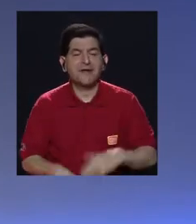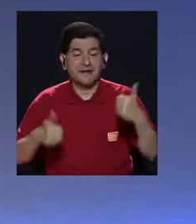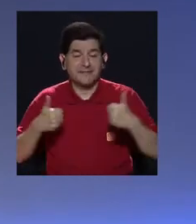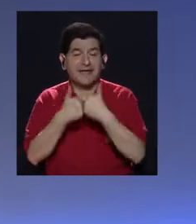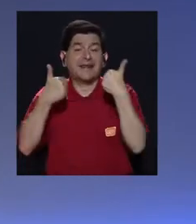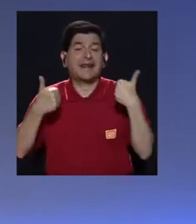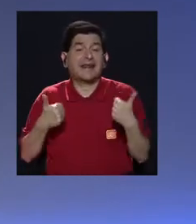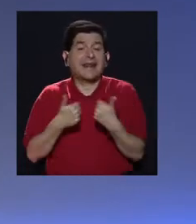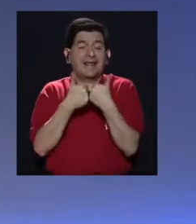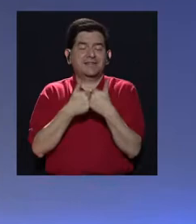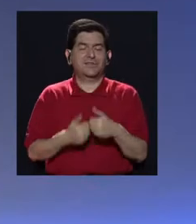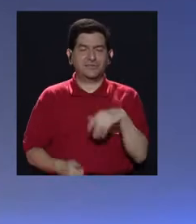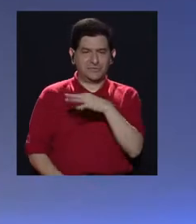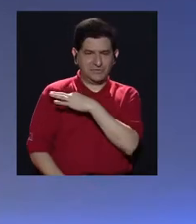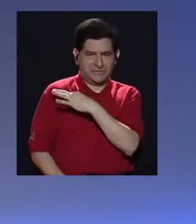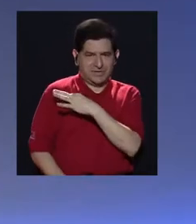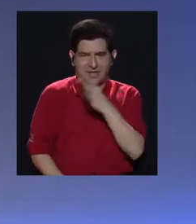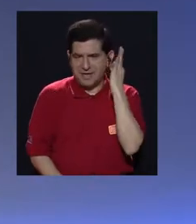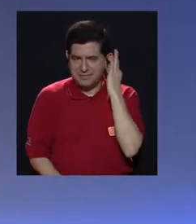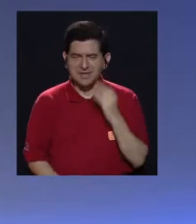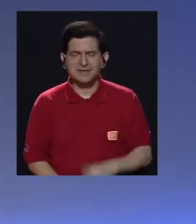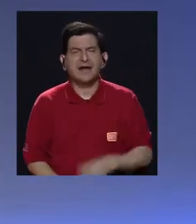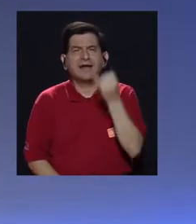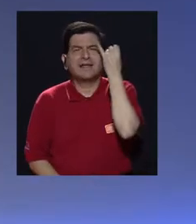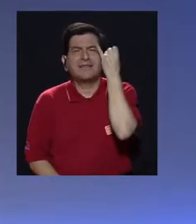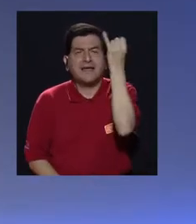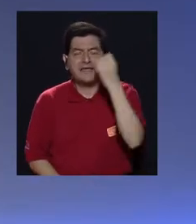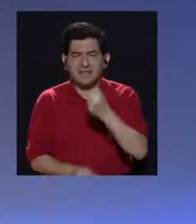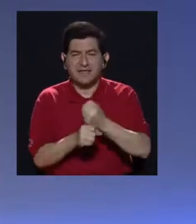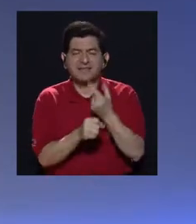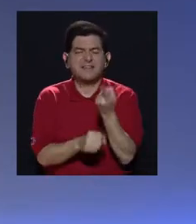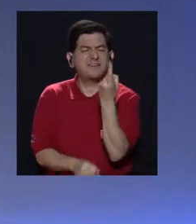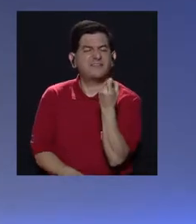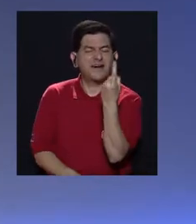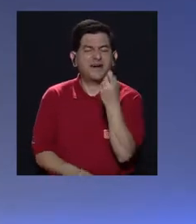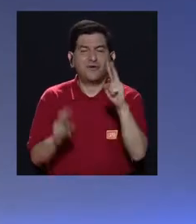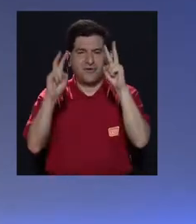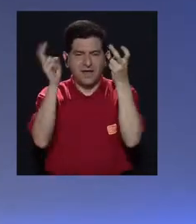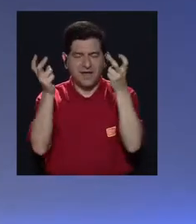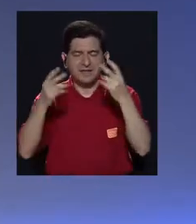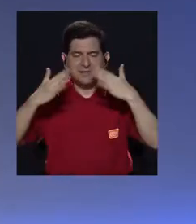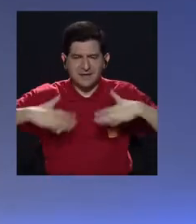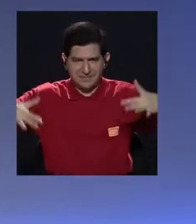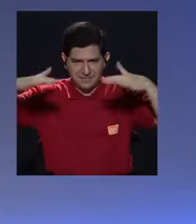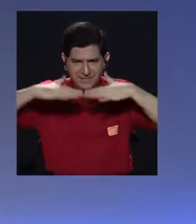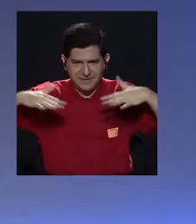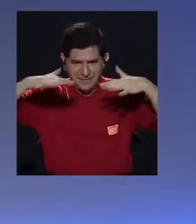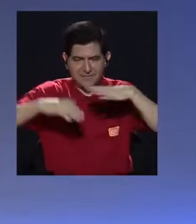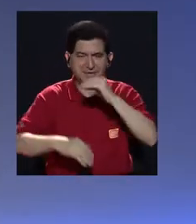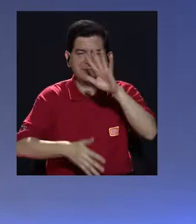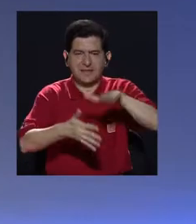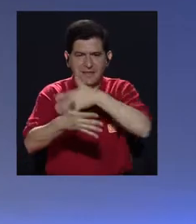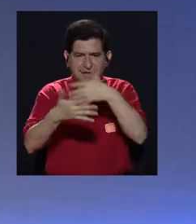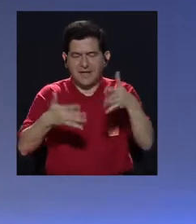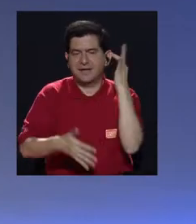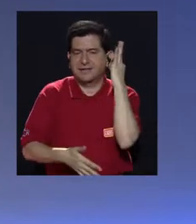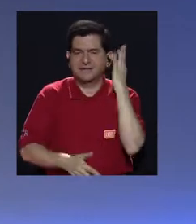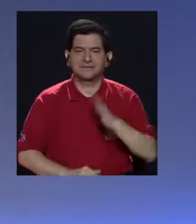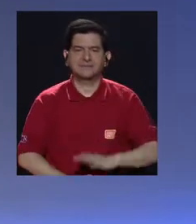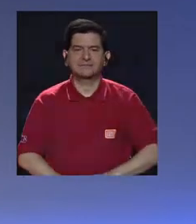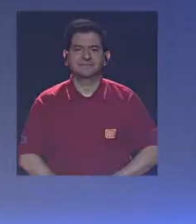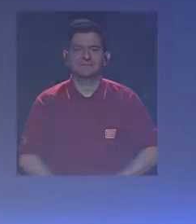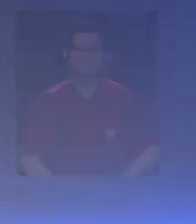un poco sobre los retos para que nuestra invitada nos dé luces sobre las tareas pendientes en materia de medio ambiente y agenda